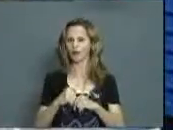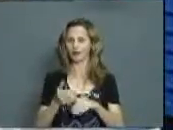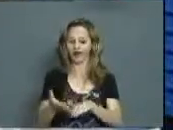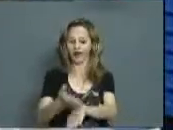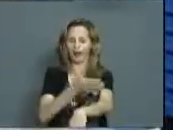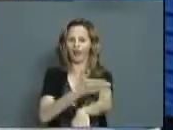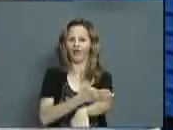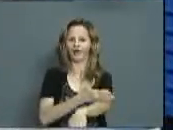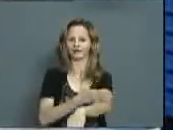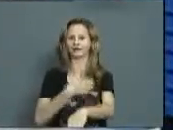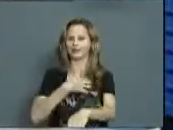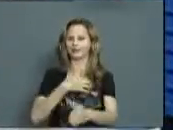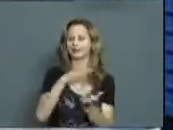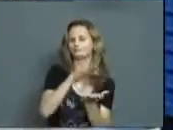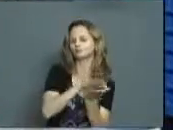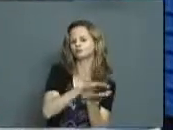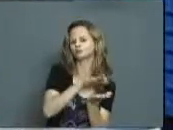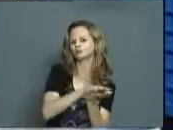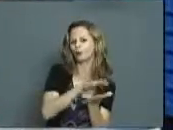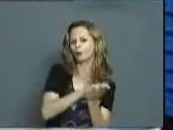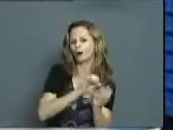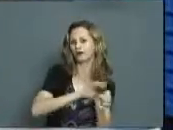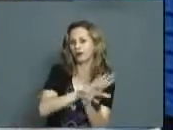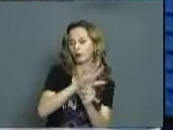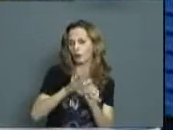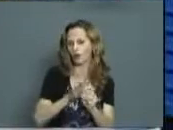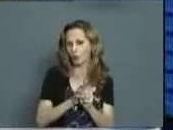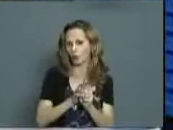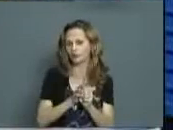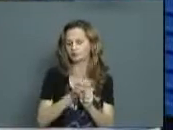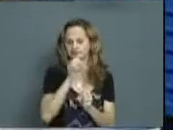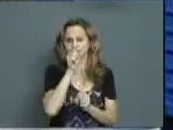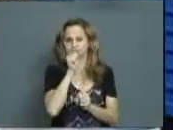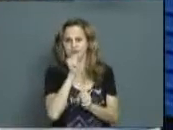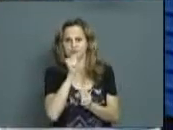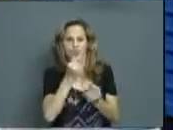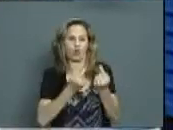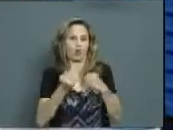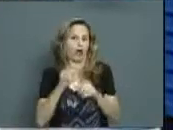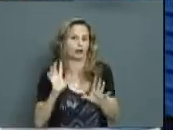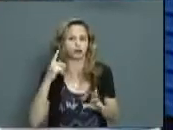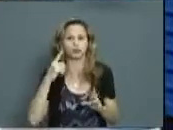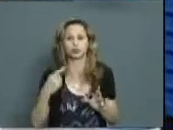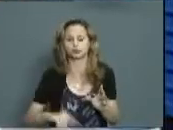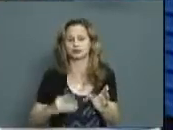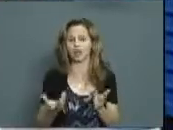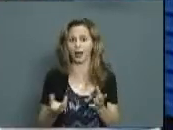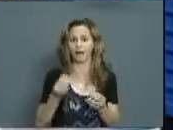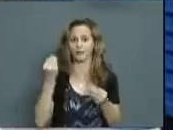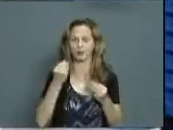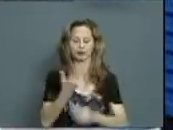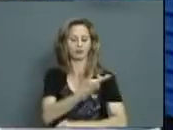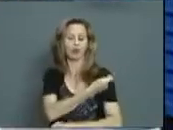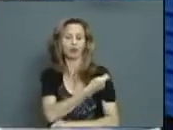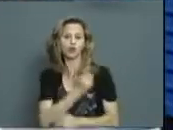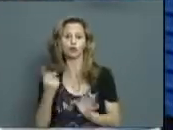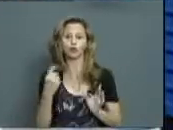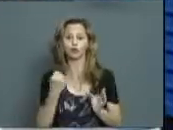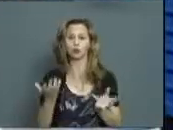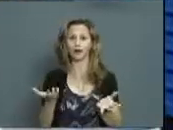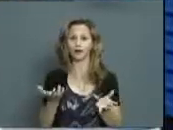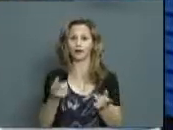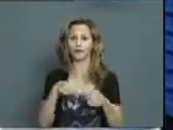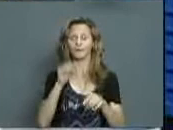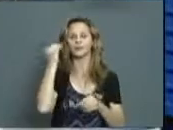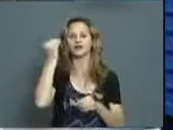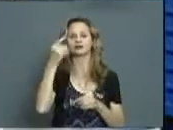información, no van a buscar la atención y culpan a la vacuna o piensan que son reacciones vacunales lo que justifica